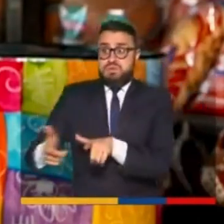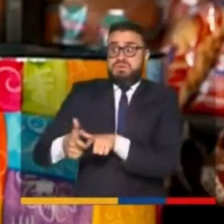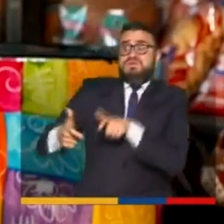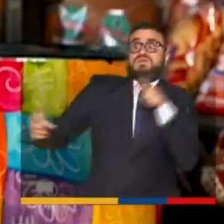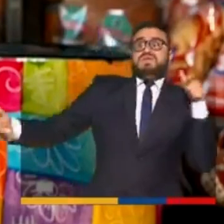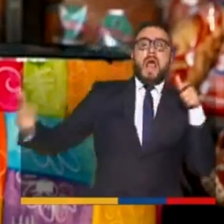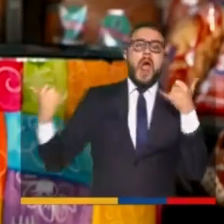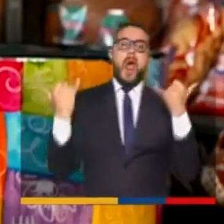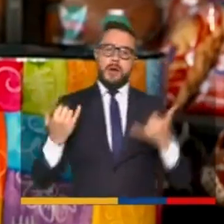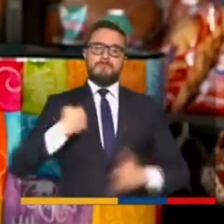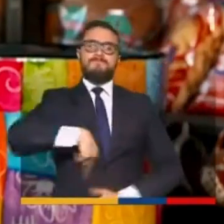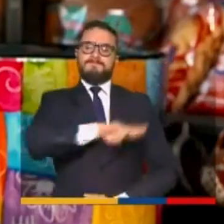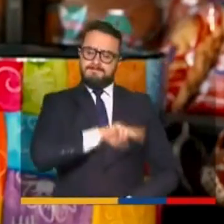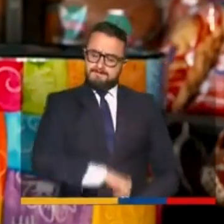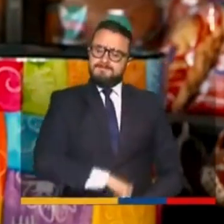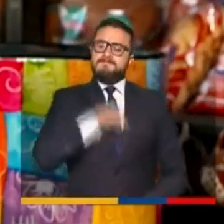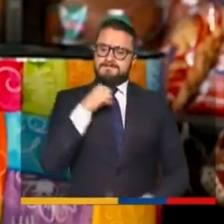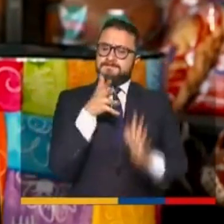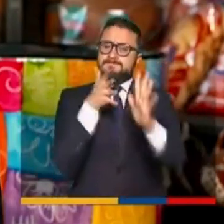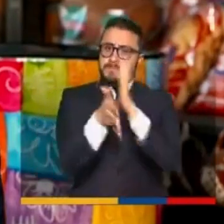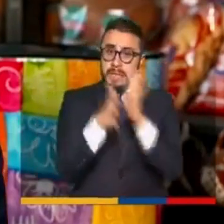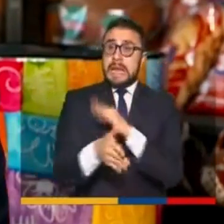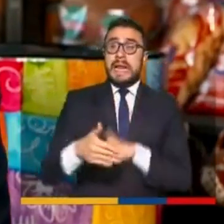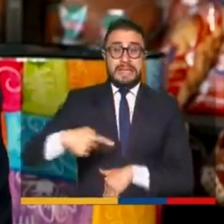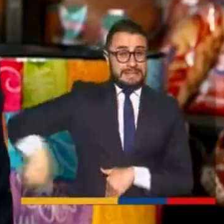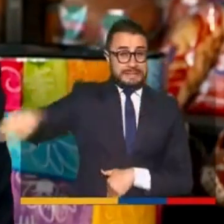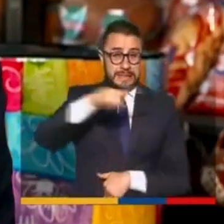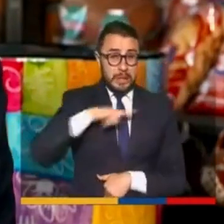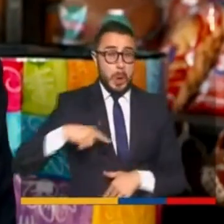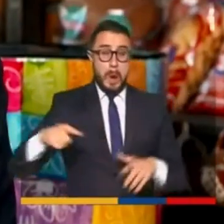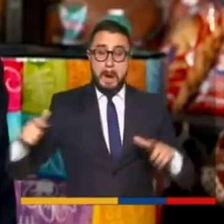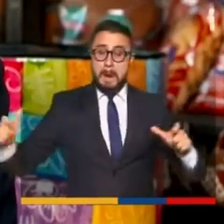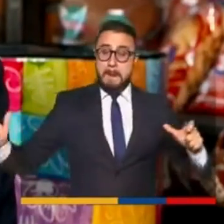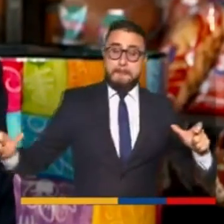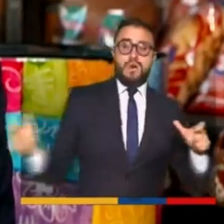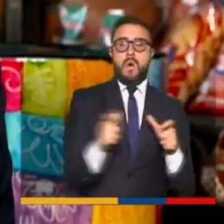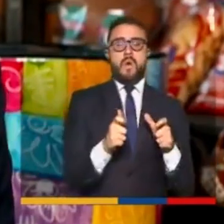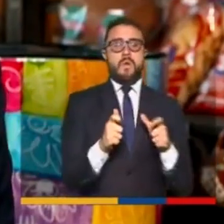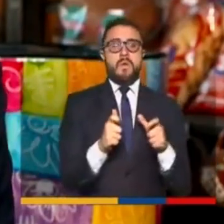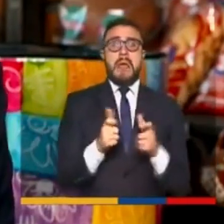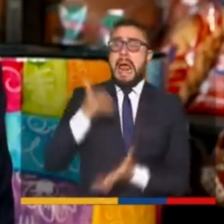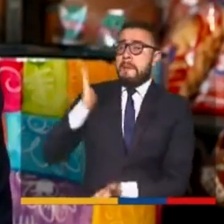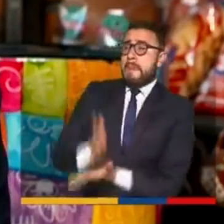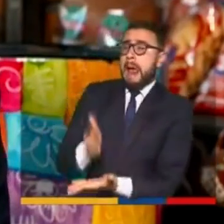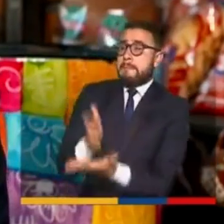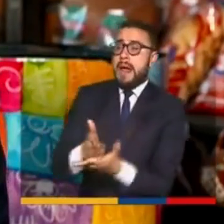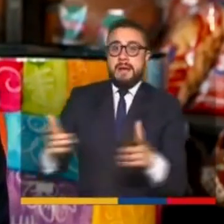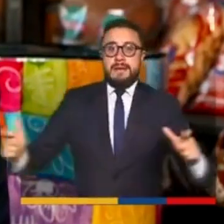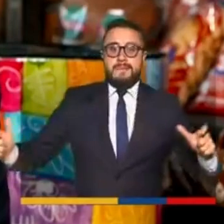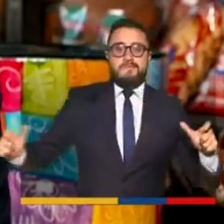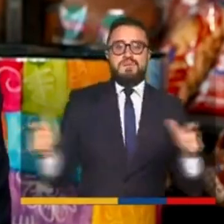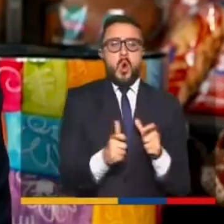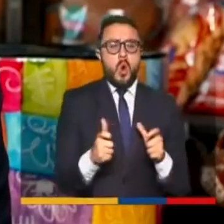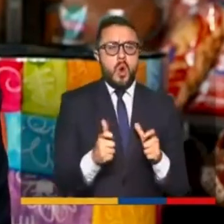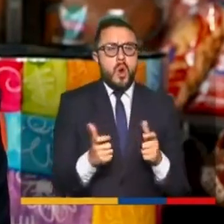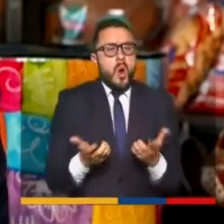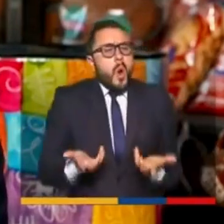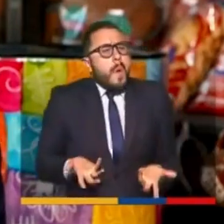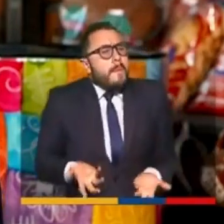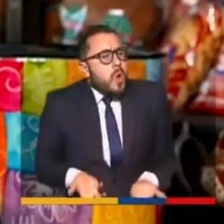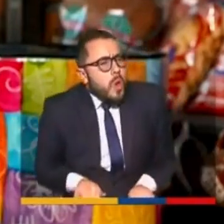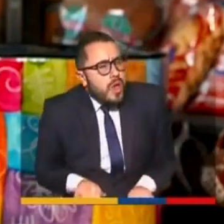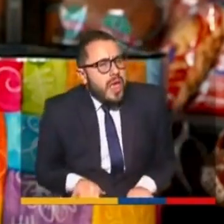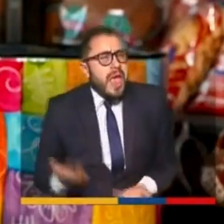orgullo que hemos reducido la cantidad de casos y la razón por la